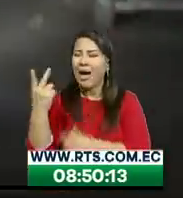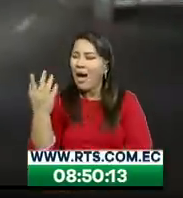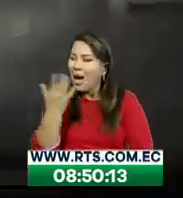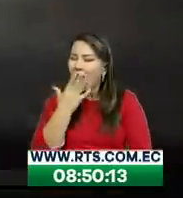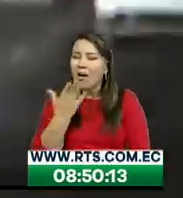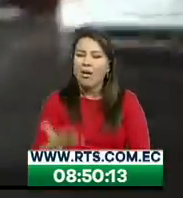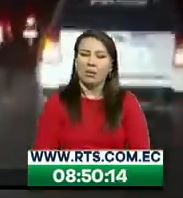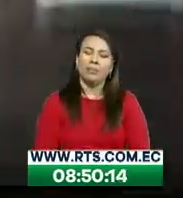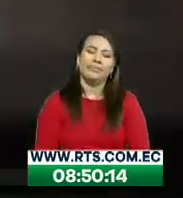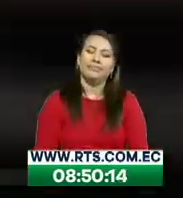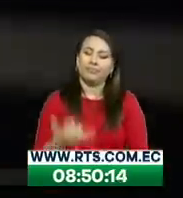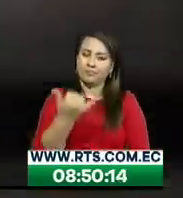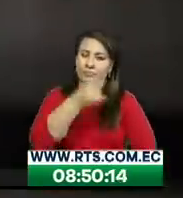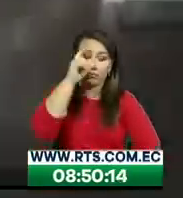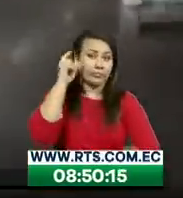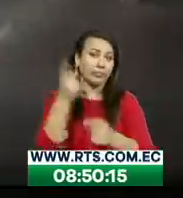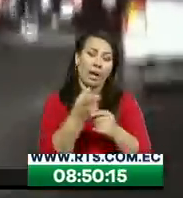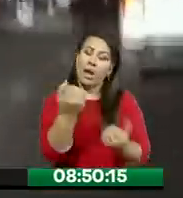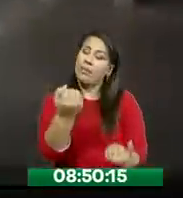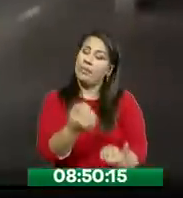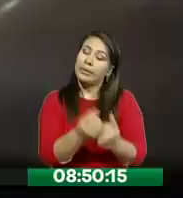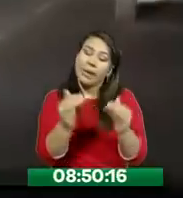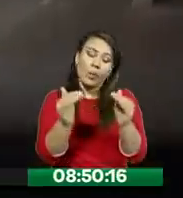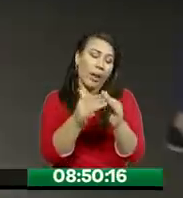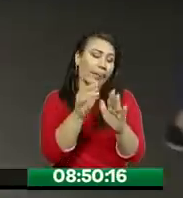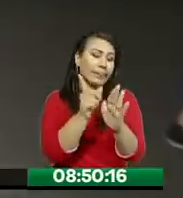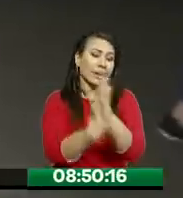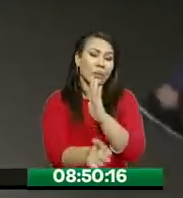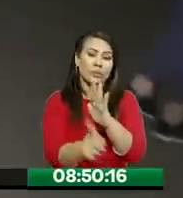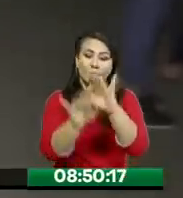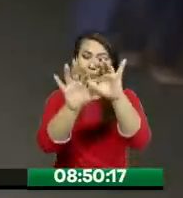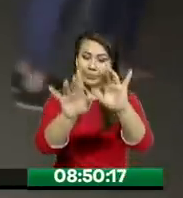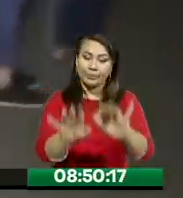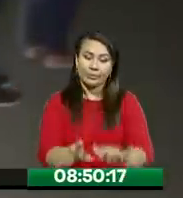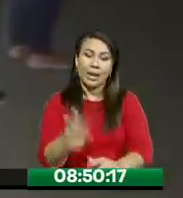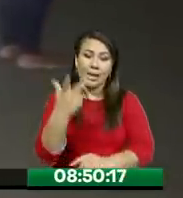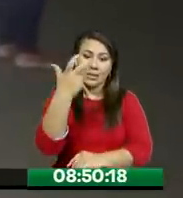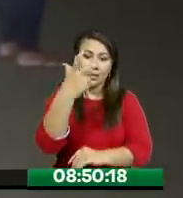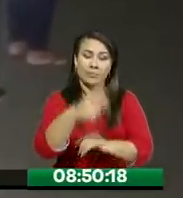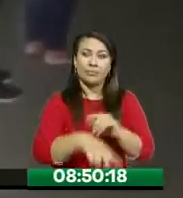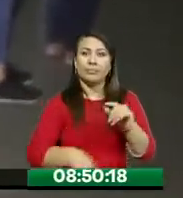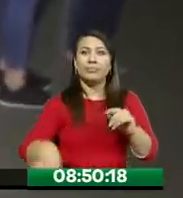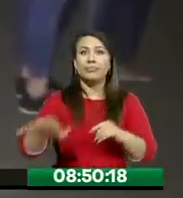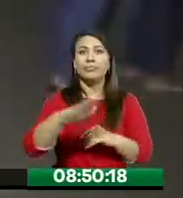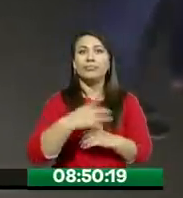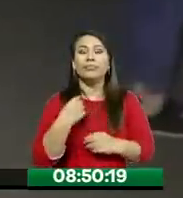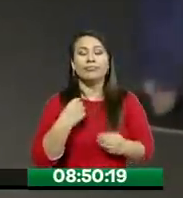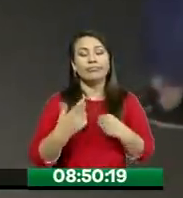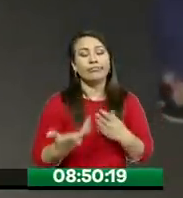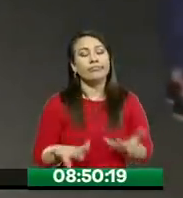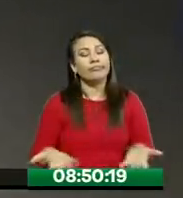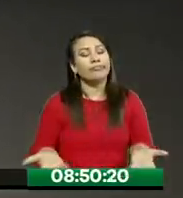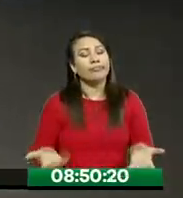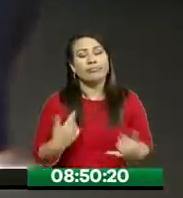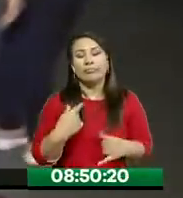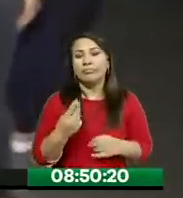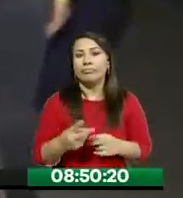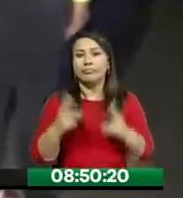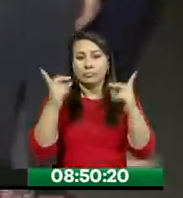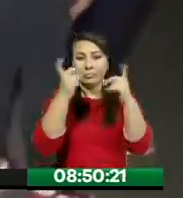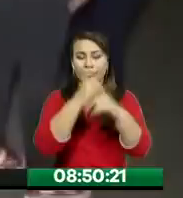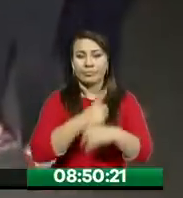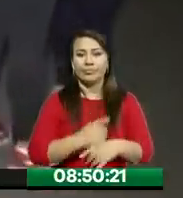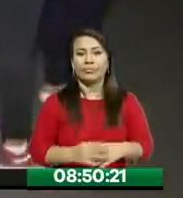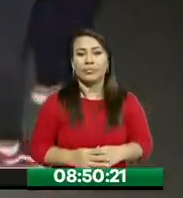tiempo de flagrancia, se procede a realizar el allanamiento. Estaba inclusive vestido con las mismas prendas que había utilizado para cometer